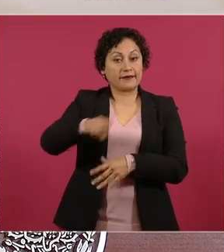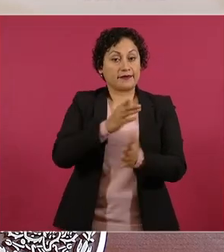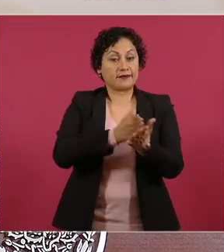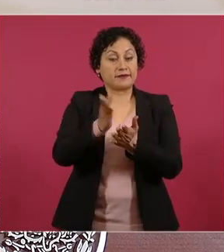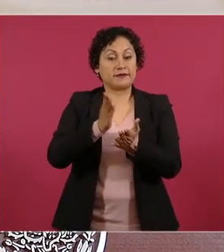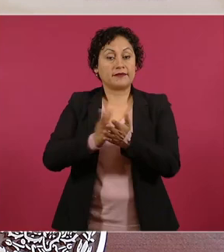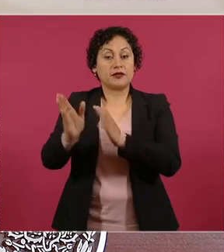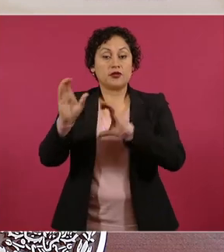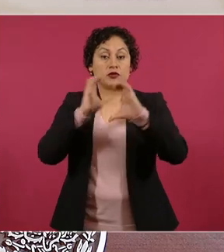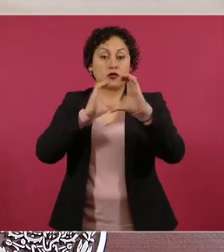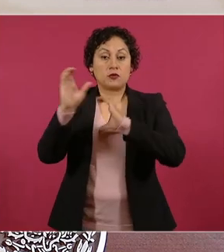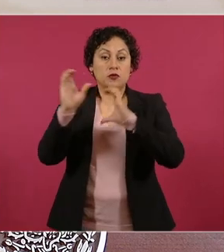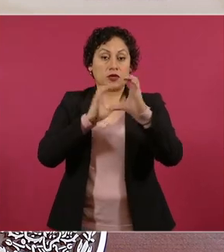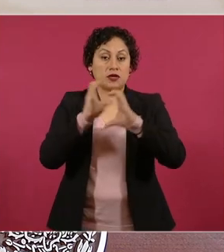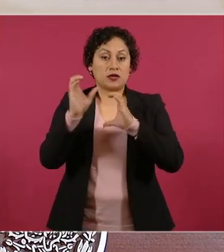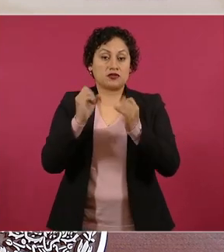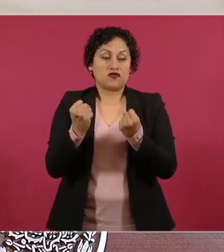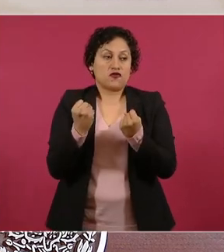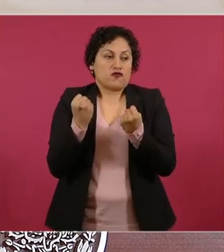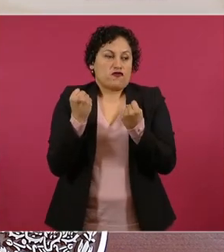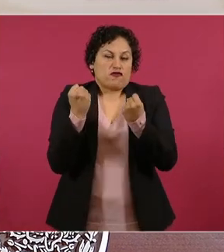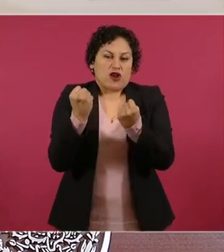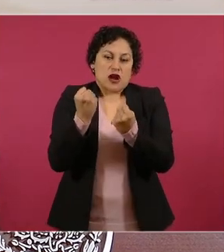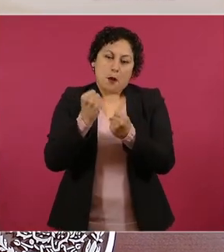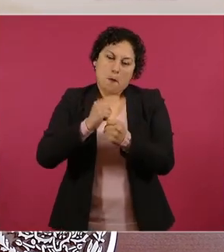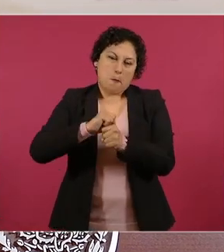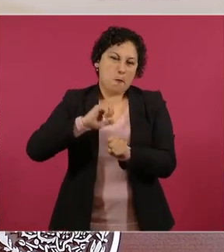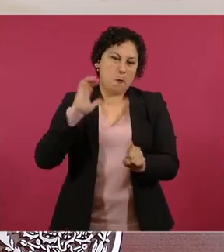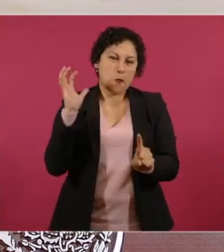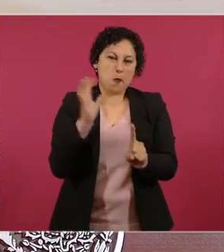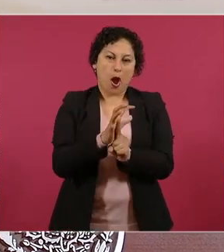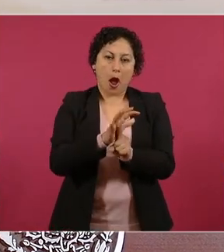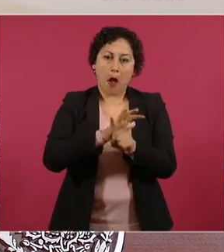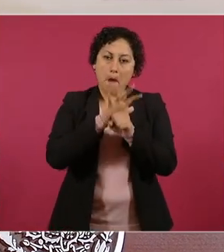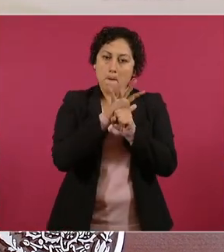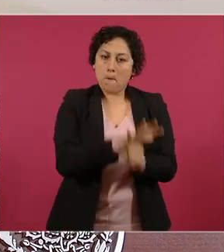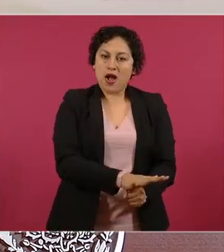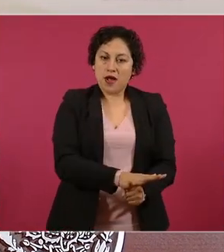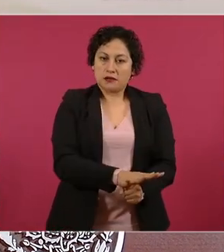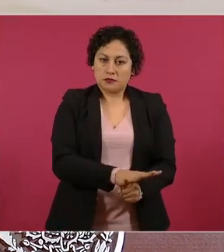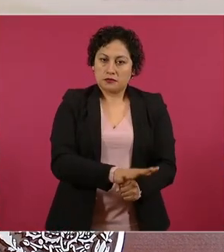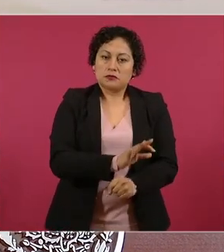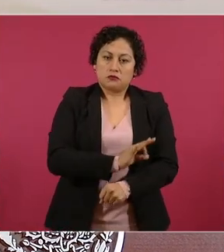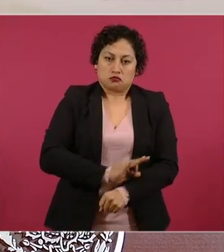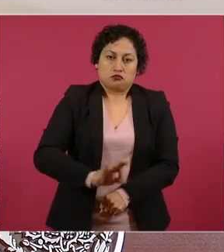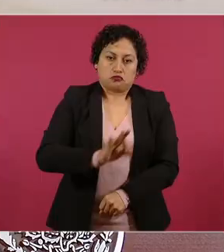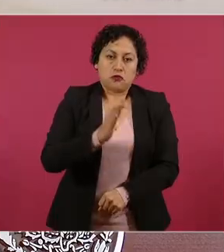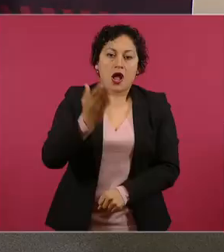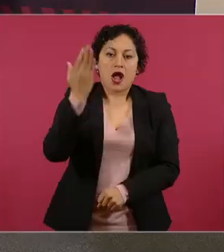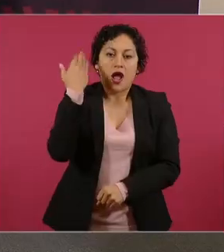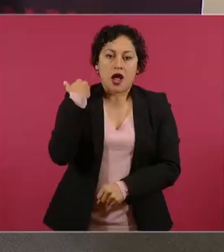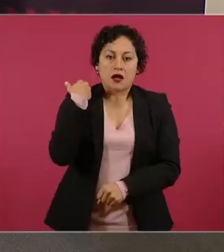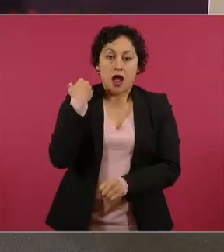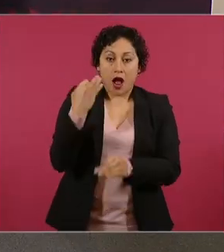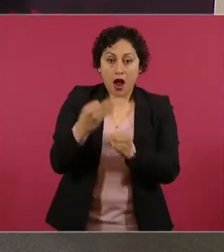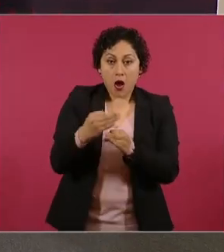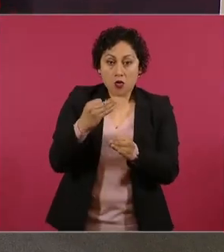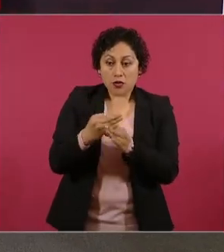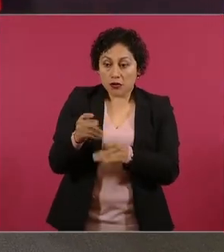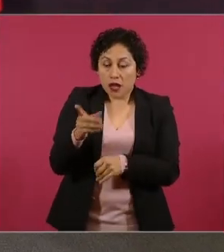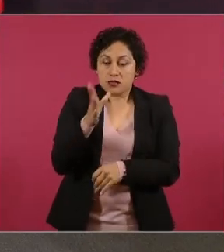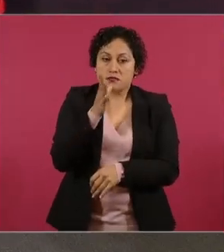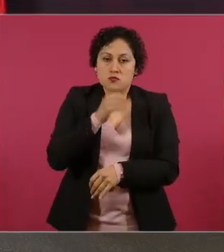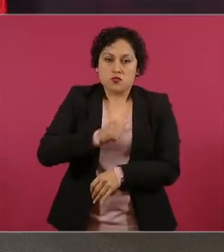con la fuerza, ahora dominan con el control